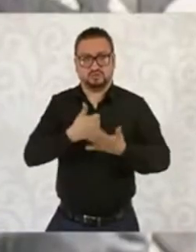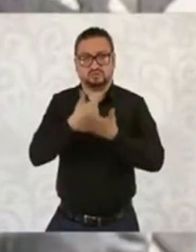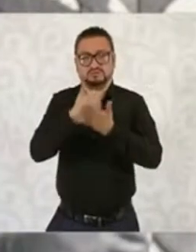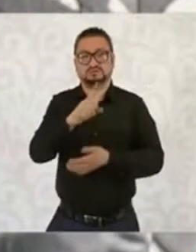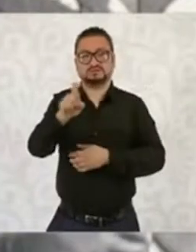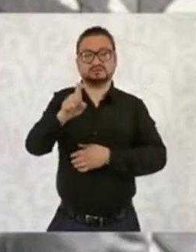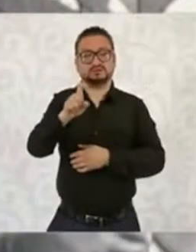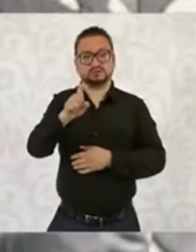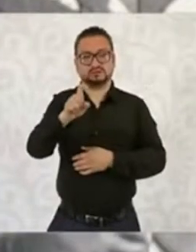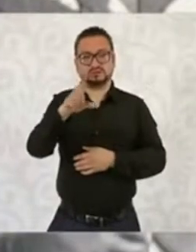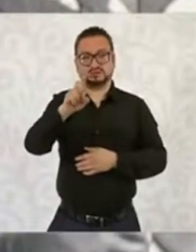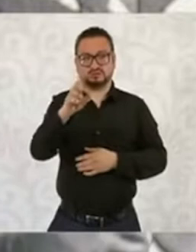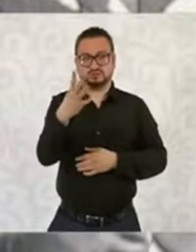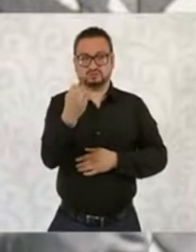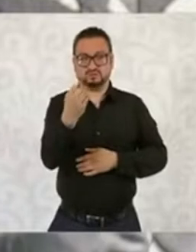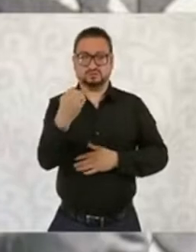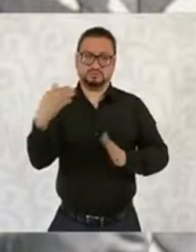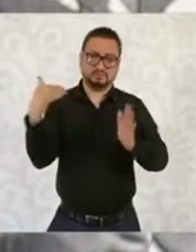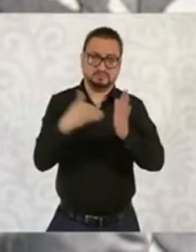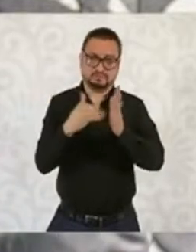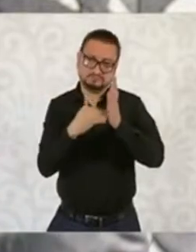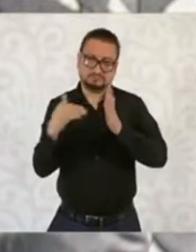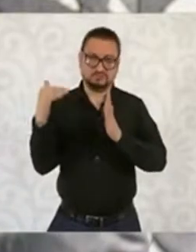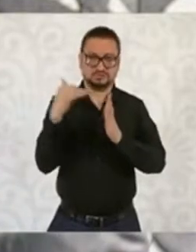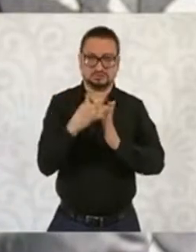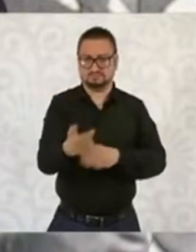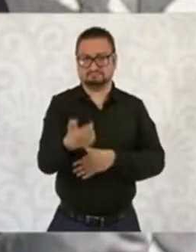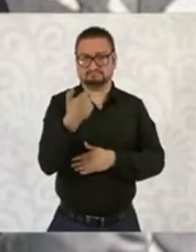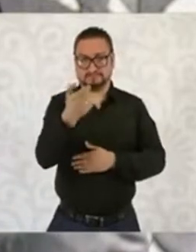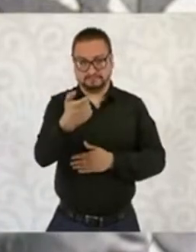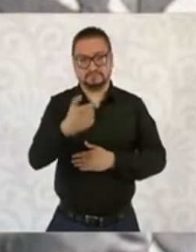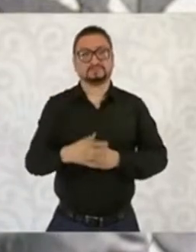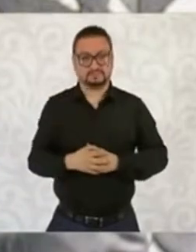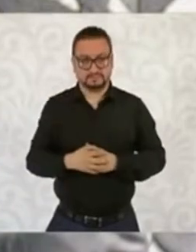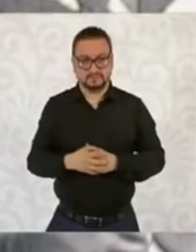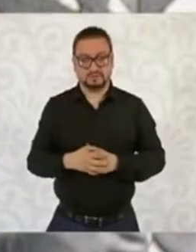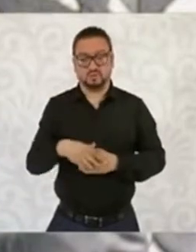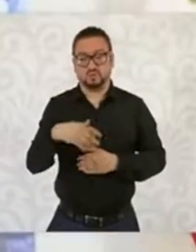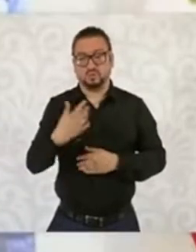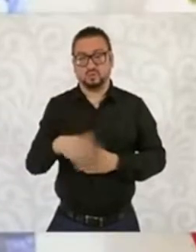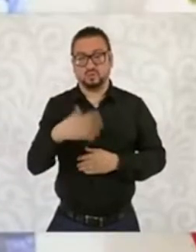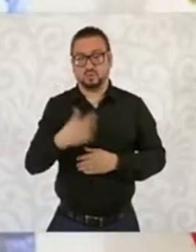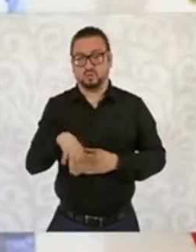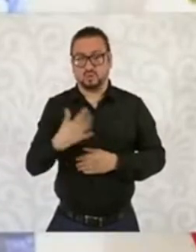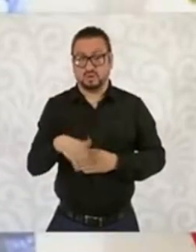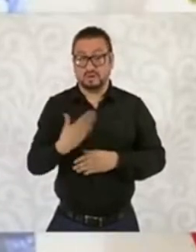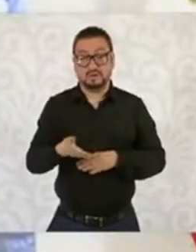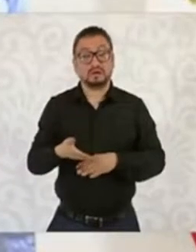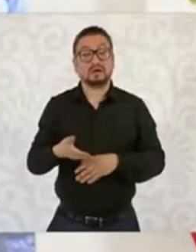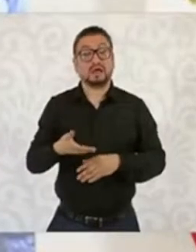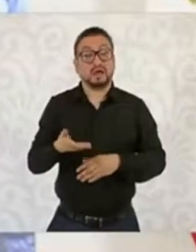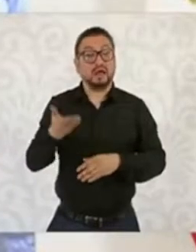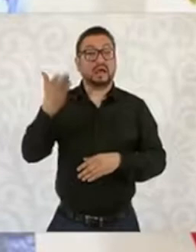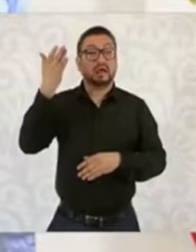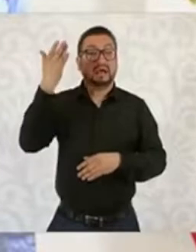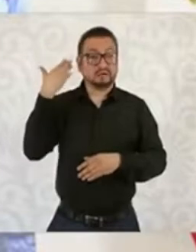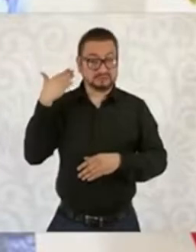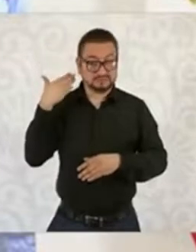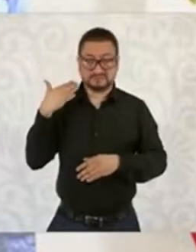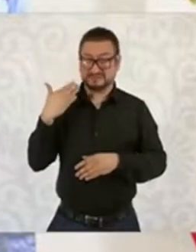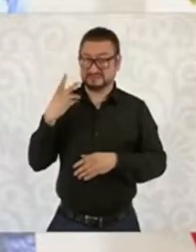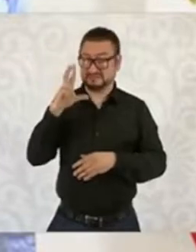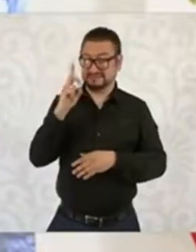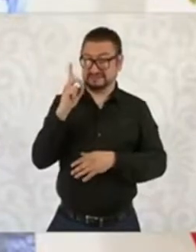más de 139,000 millones de pesos. Esto dista muchísimo de lo que también durante